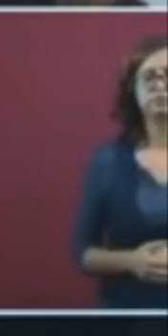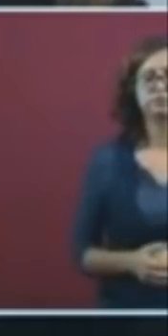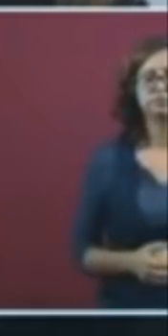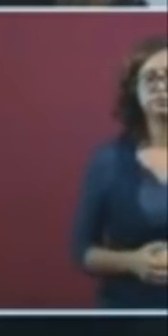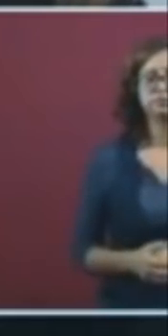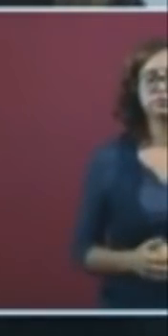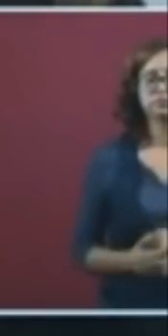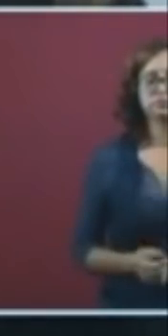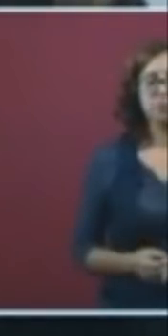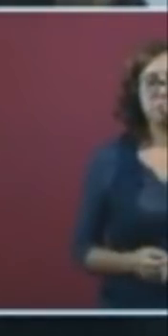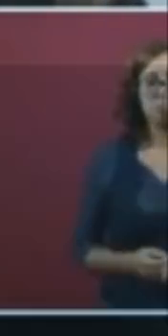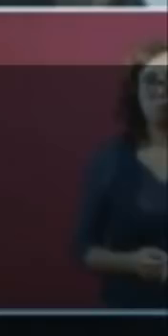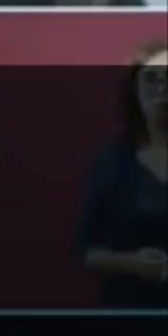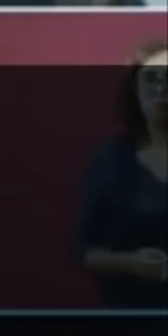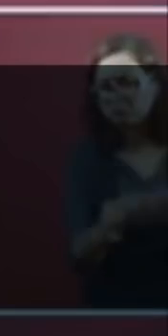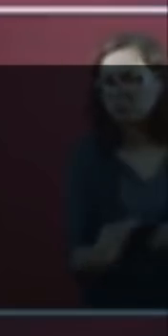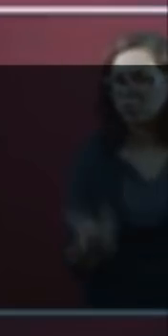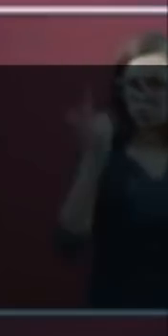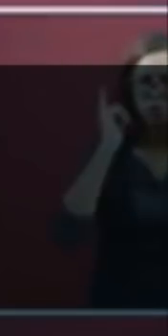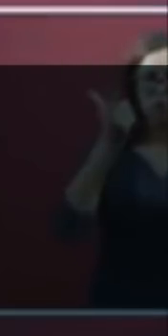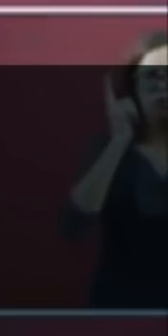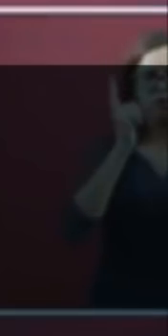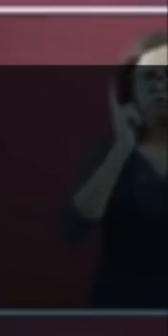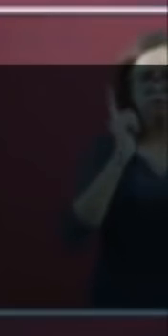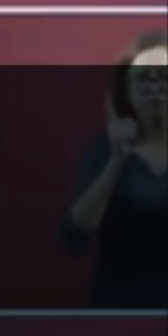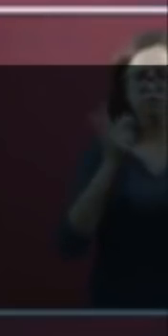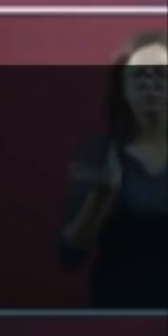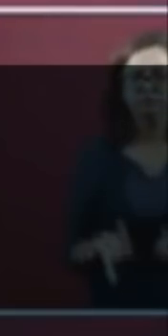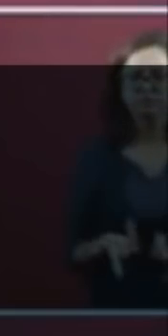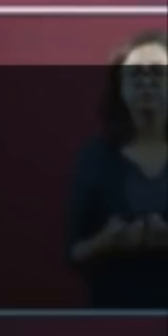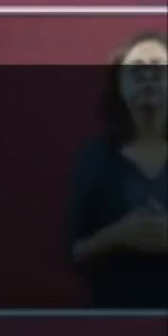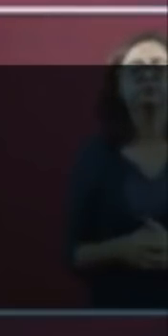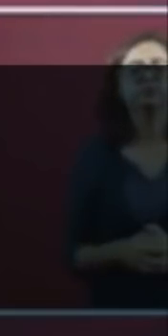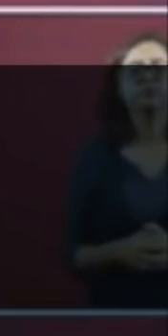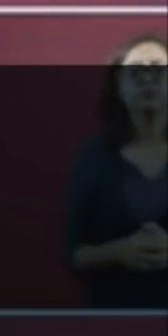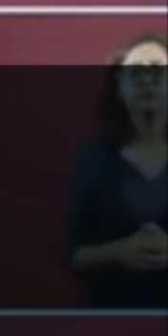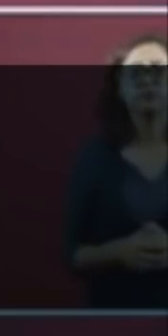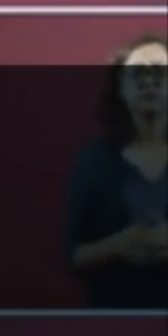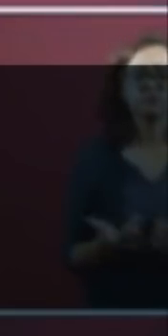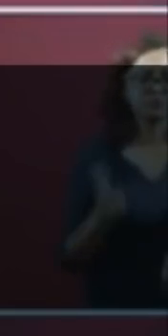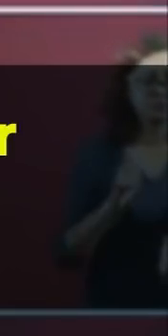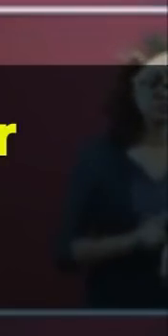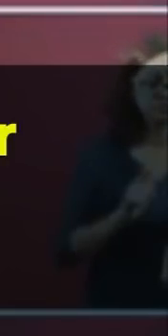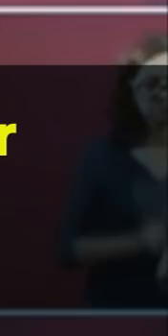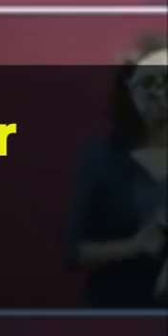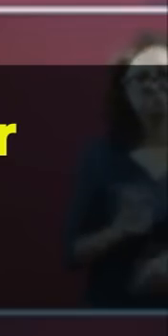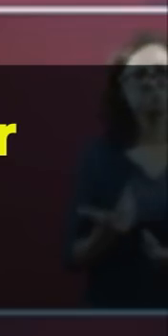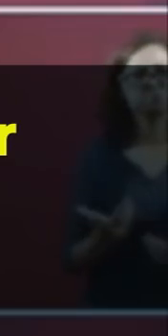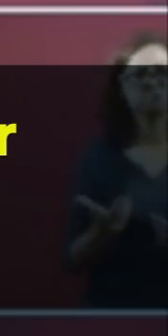cualquier afectación o recorte presupuestario, y esto es lo importante, por lo menos en el actual presupuesto